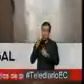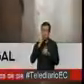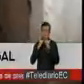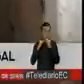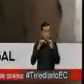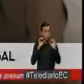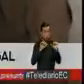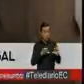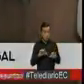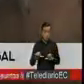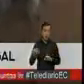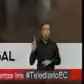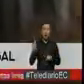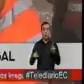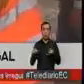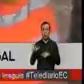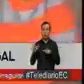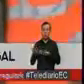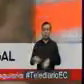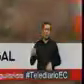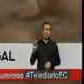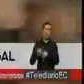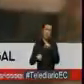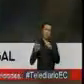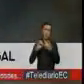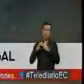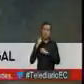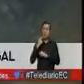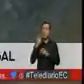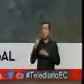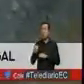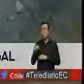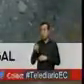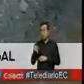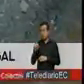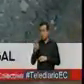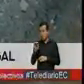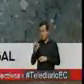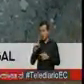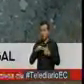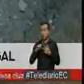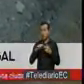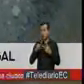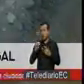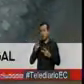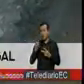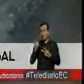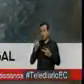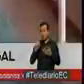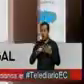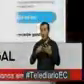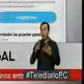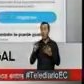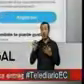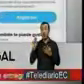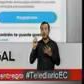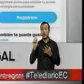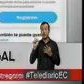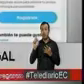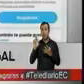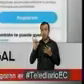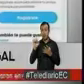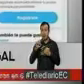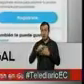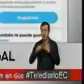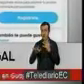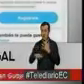tecnificada. Hay registros de daños irreversibles en Portobelo, Ponce Enríquez, Nambija y ahora en Buenos Aires, donde la ministra del Interior afirmó